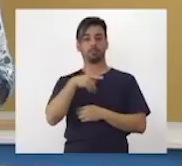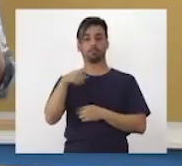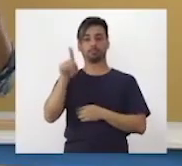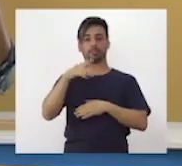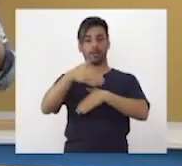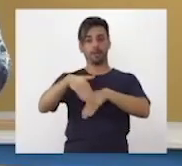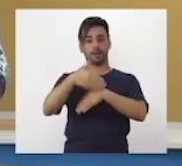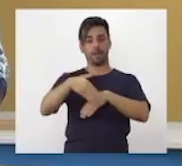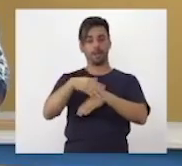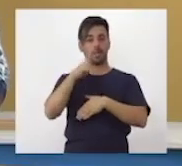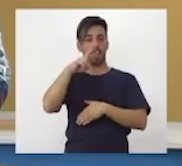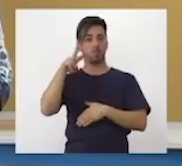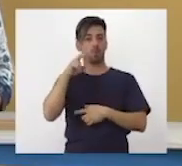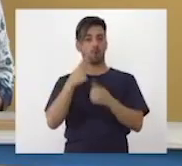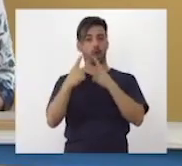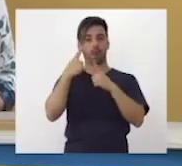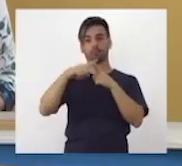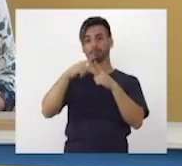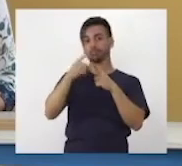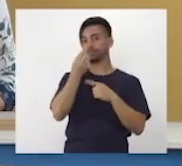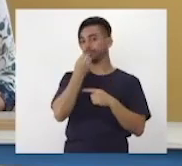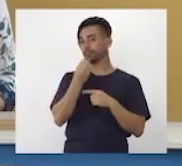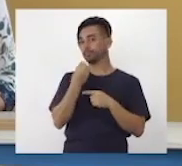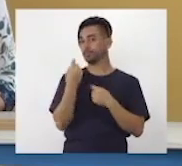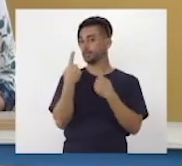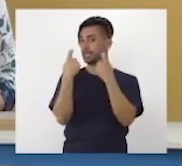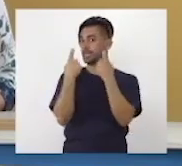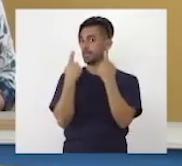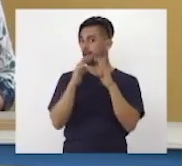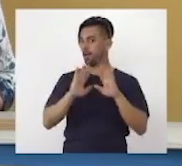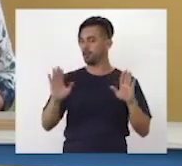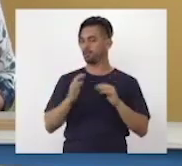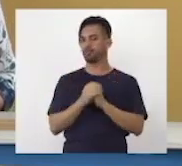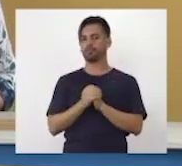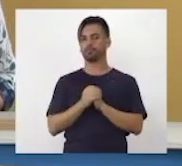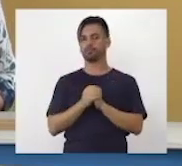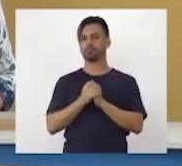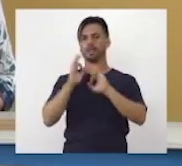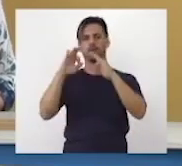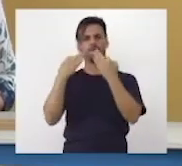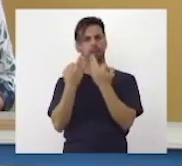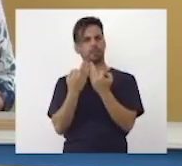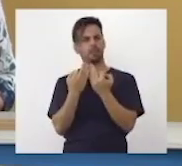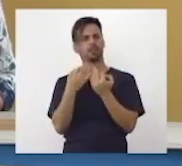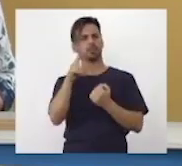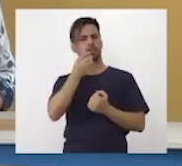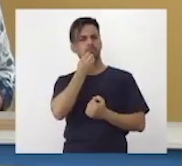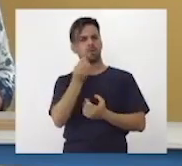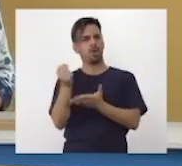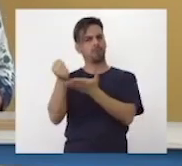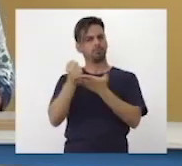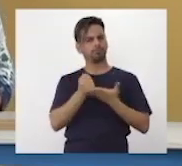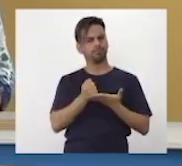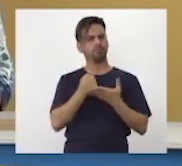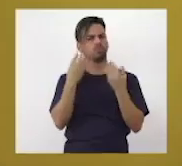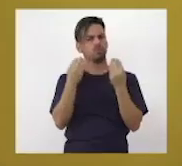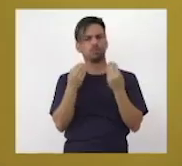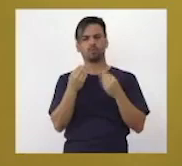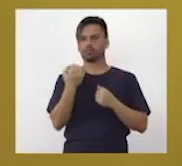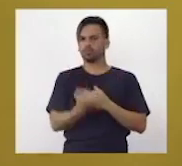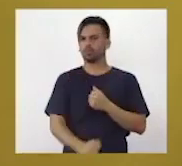algo fuera de la casa cuando sea necesario. Y familia, usted puede ayudar a sus